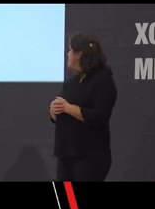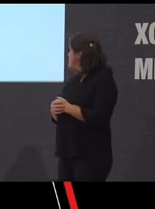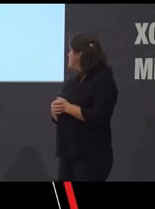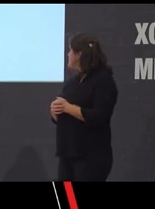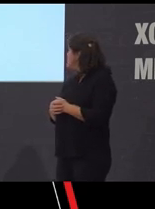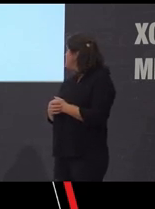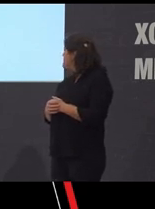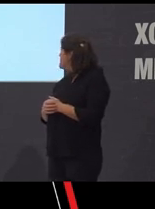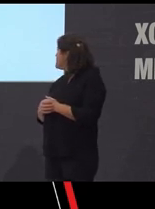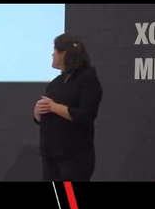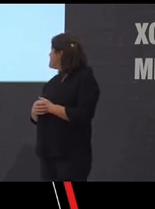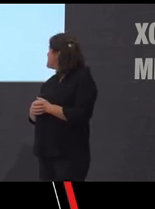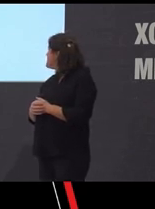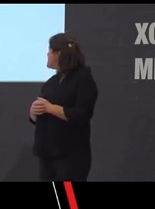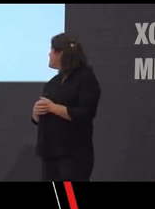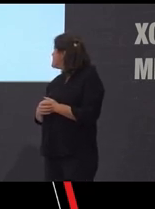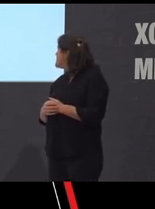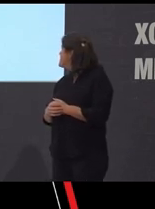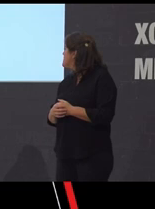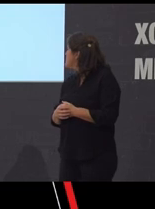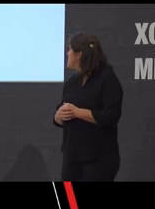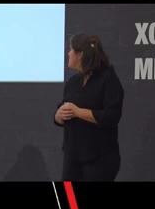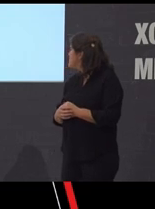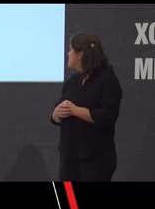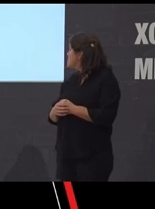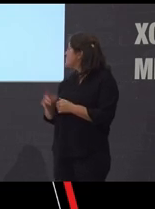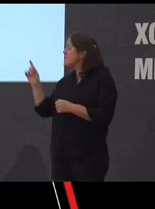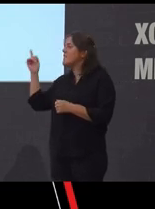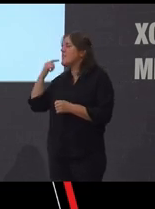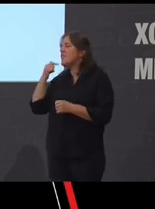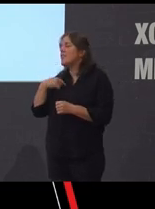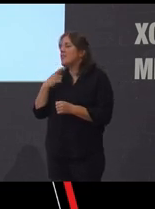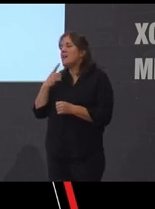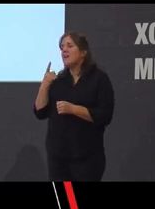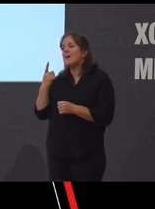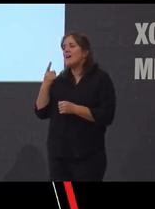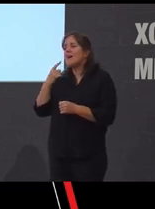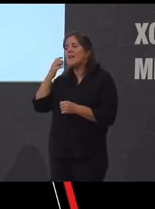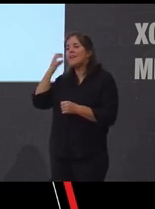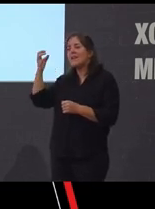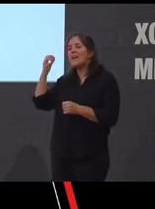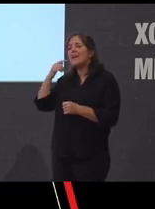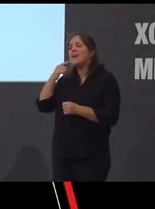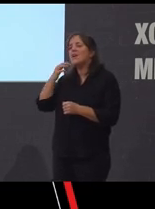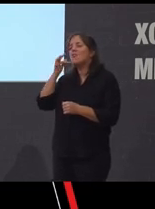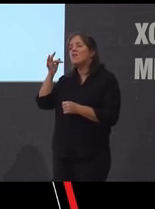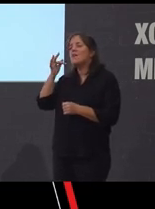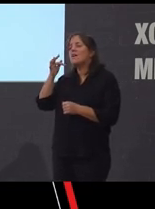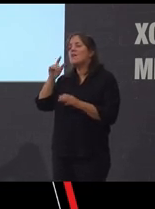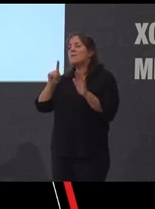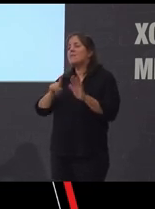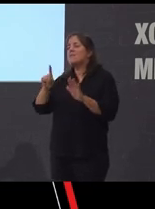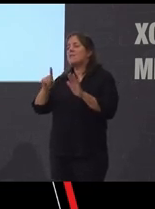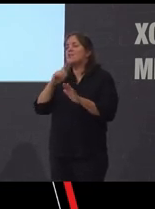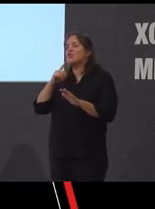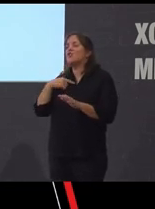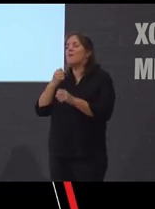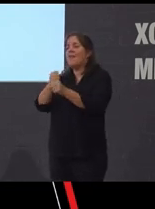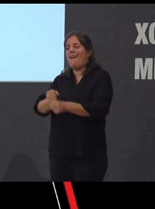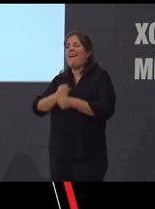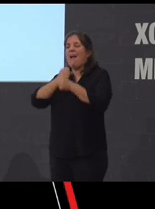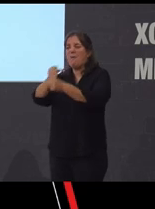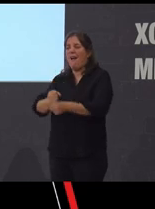facer Felipe. Esta é unha opción que lle dan do Today. Felipe VI irrumpe en el Congreso a caballo para formar gobierno.